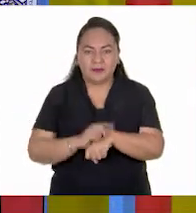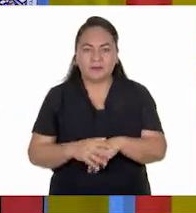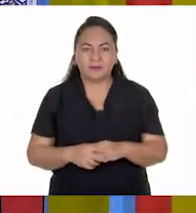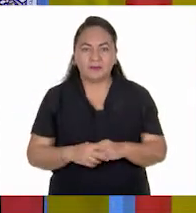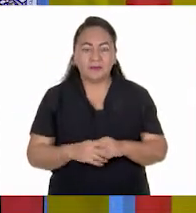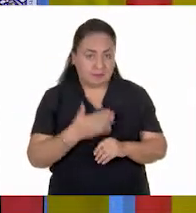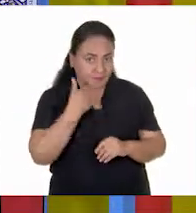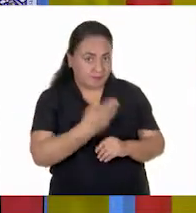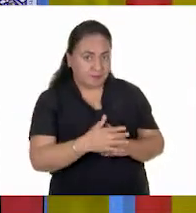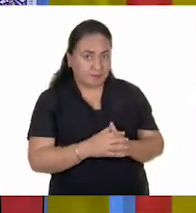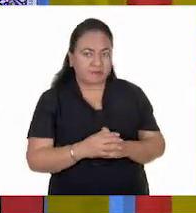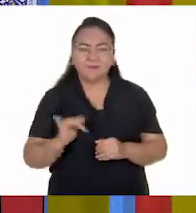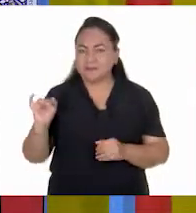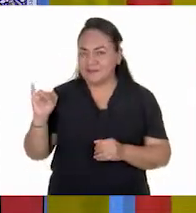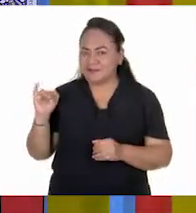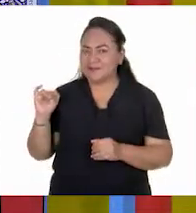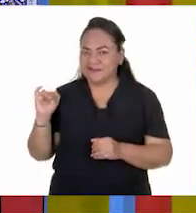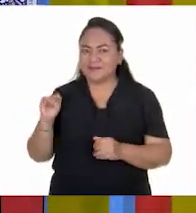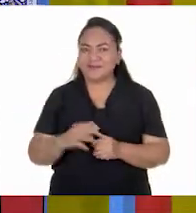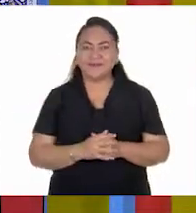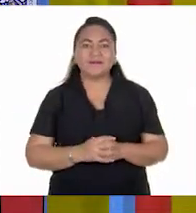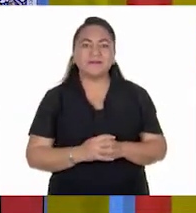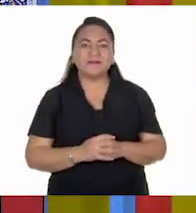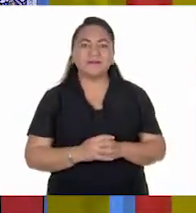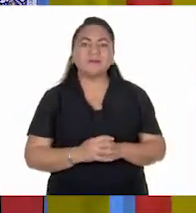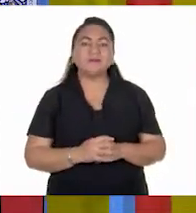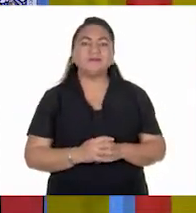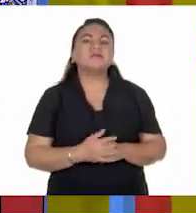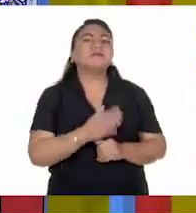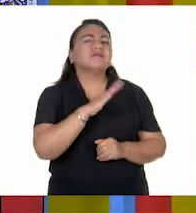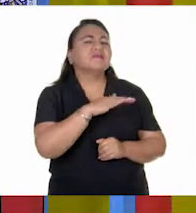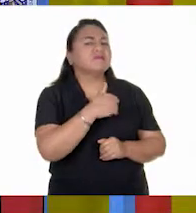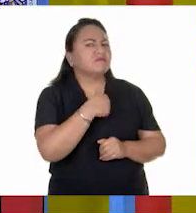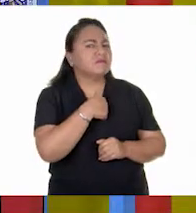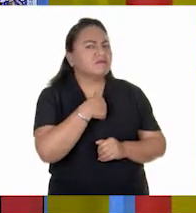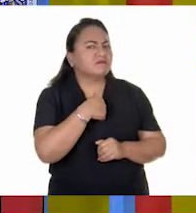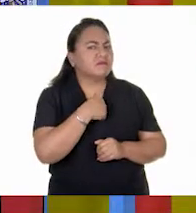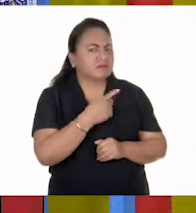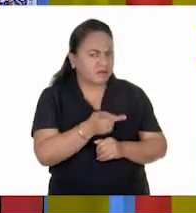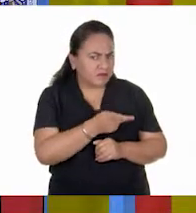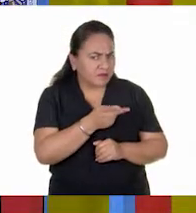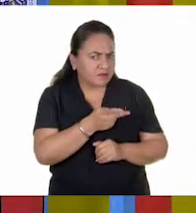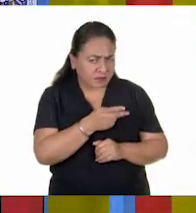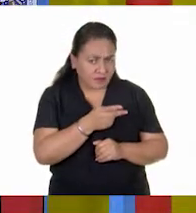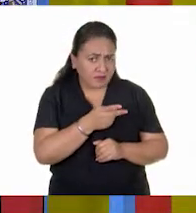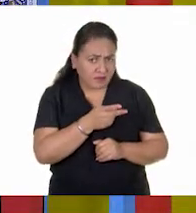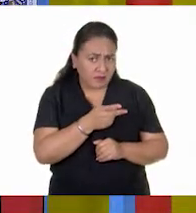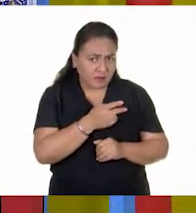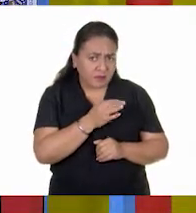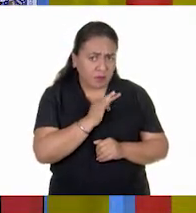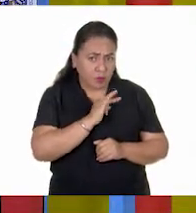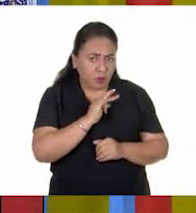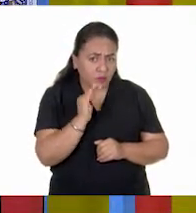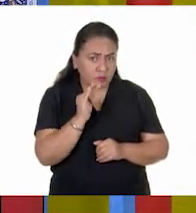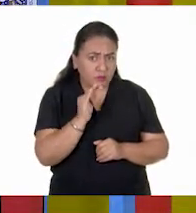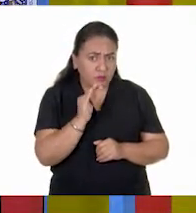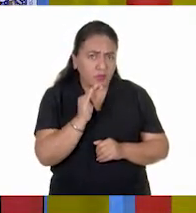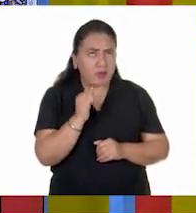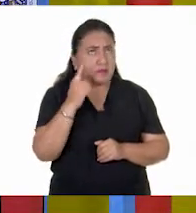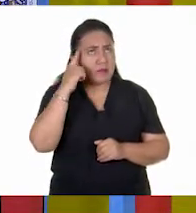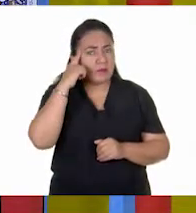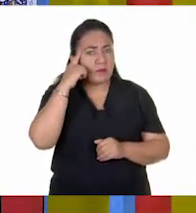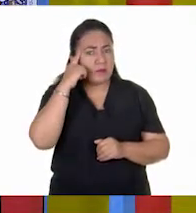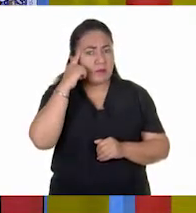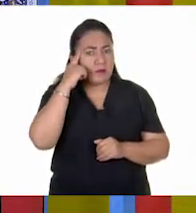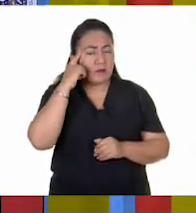Pili. Sí. Pili, yo te podría preguntar, ¿podríamos representar una nube